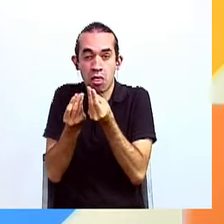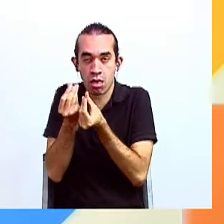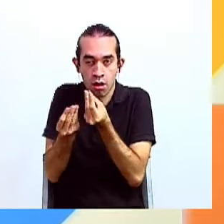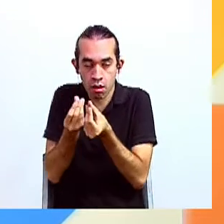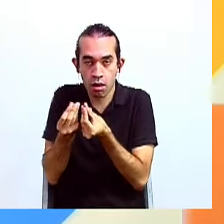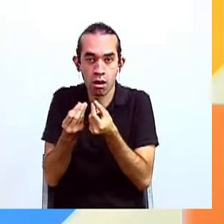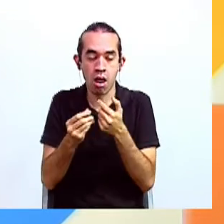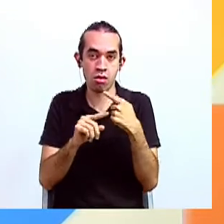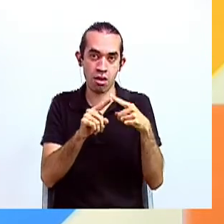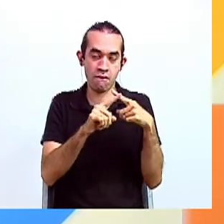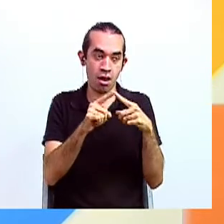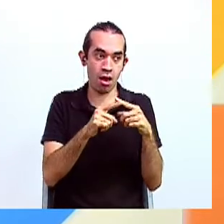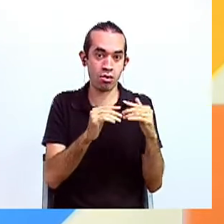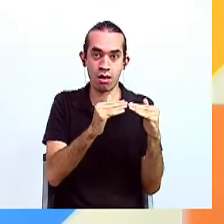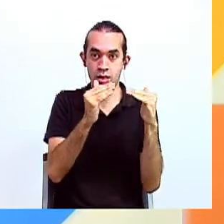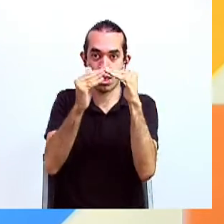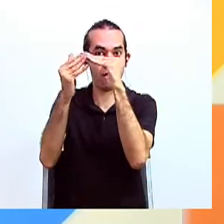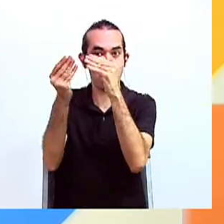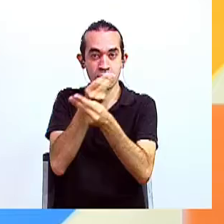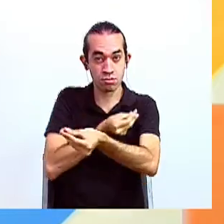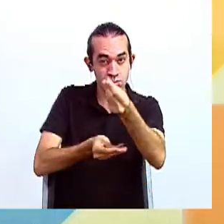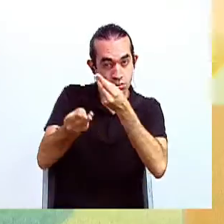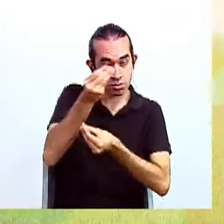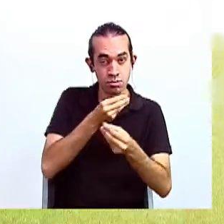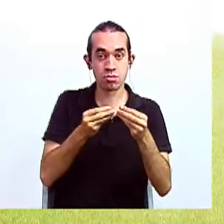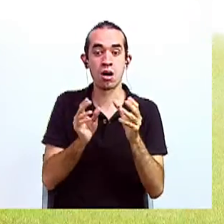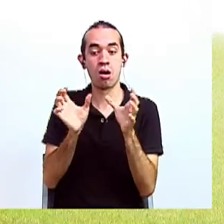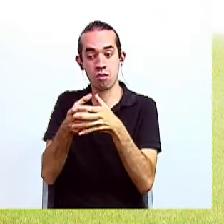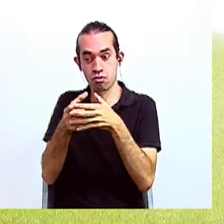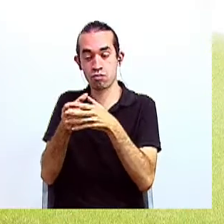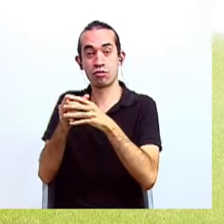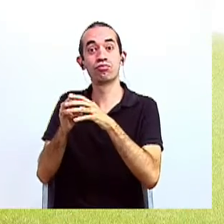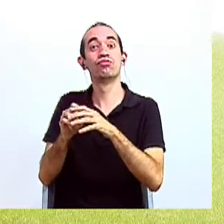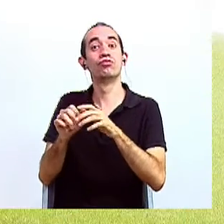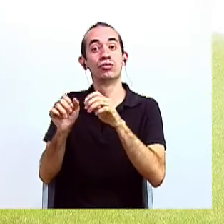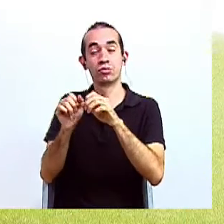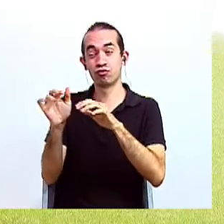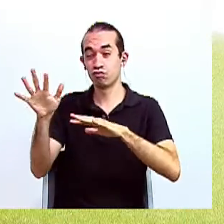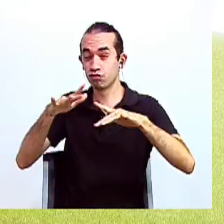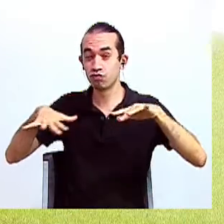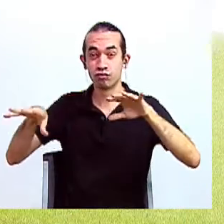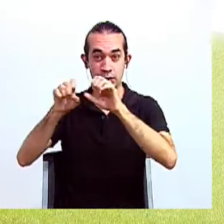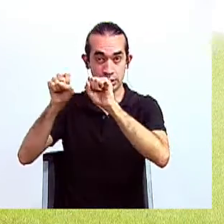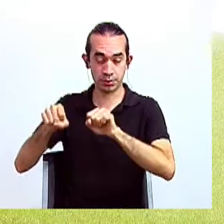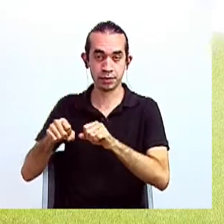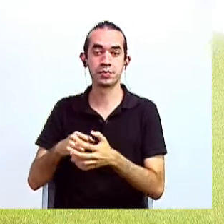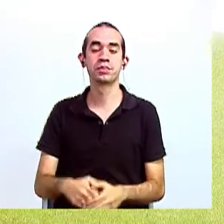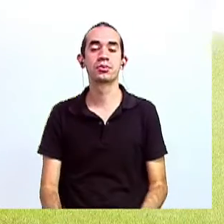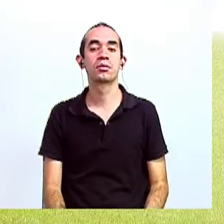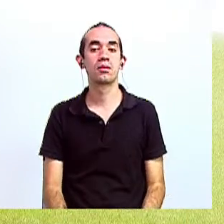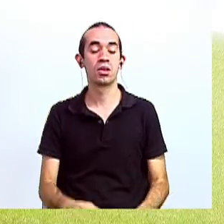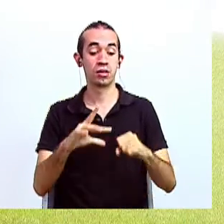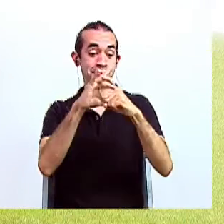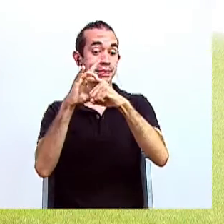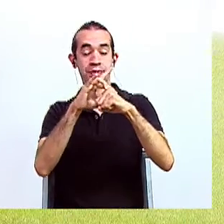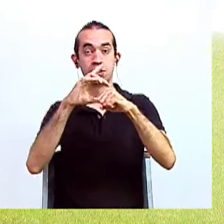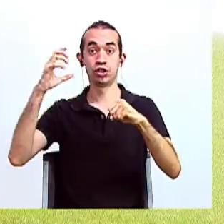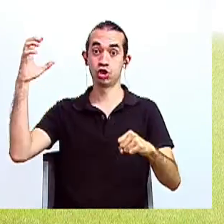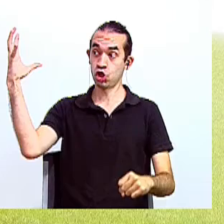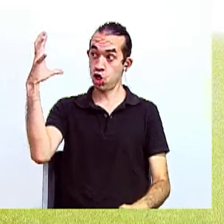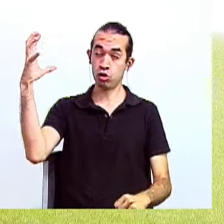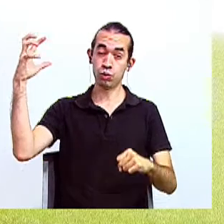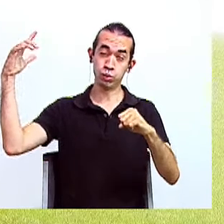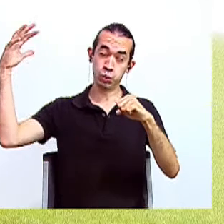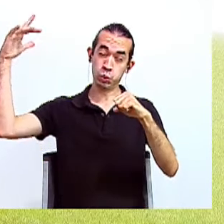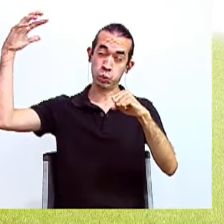niveles tróficos y los ecosistemas. La energía proviene del sol y es captada por los